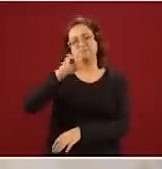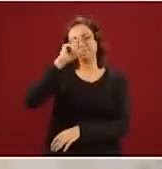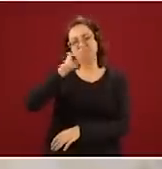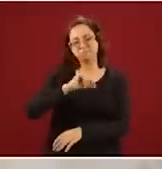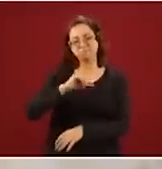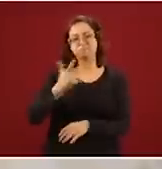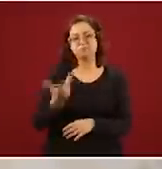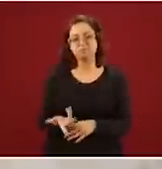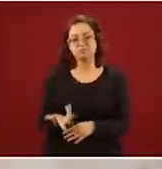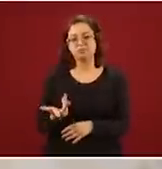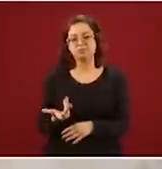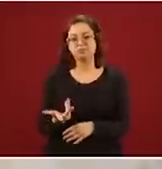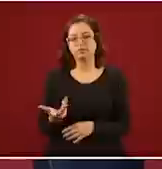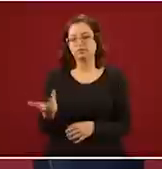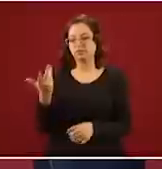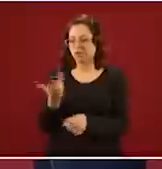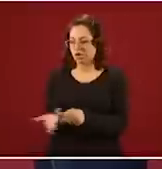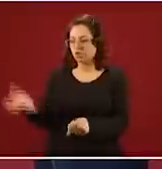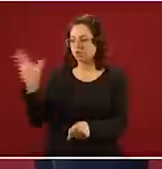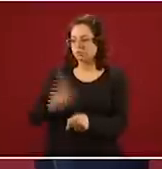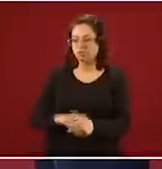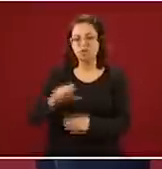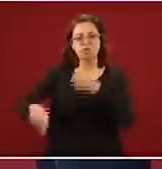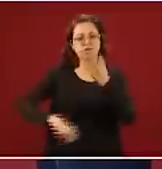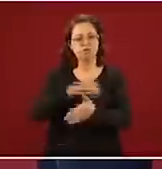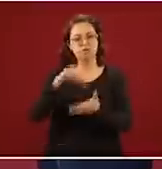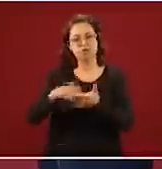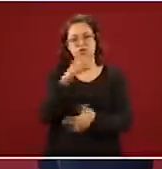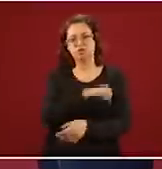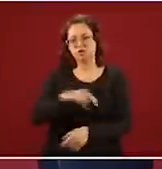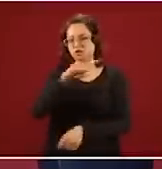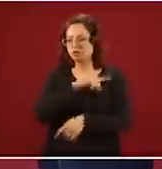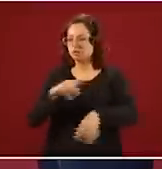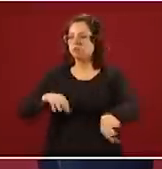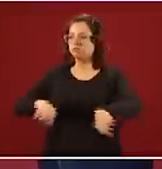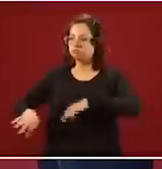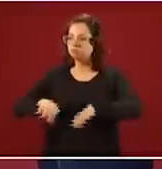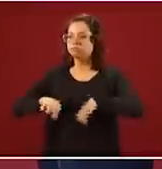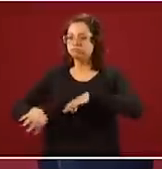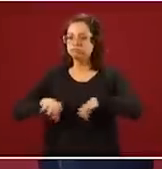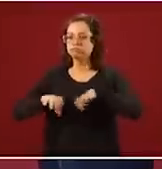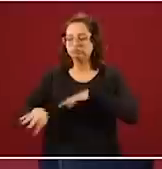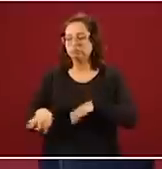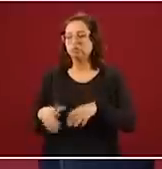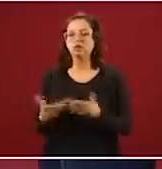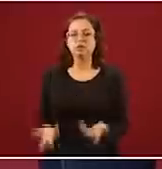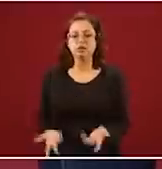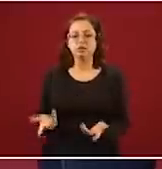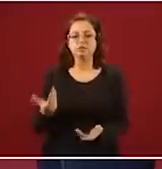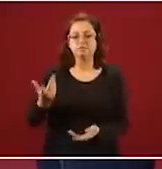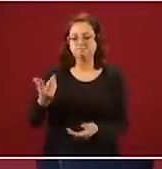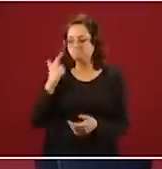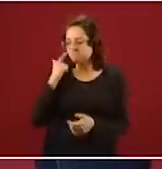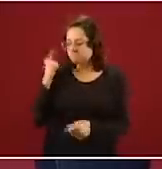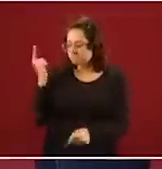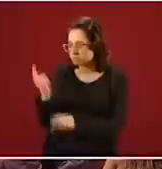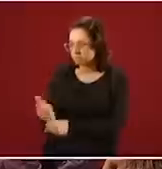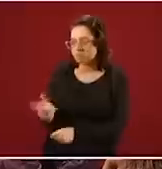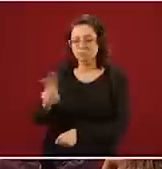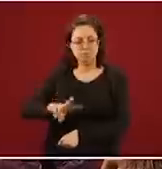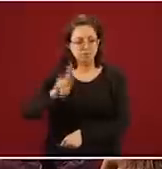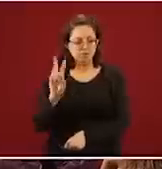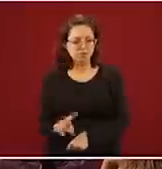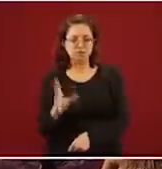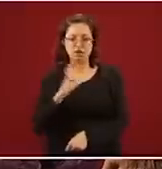que ellos prestan en hospitales, en centros de salud, porque verdaderamente hemos encontrado un ejército de médicos,